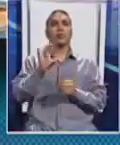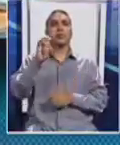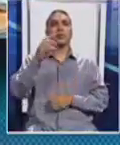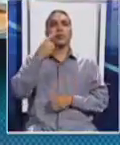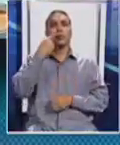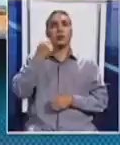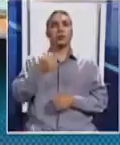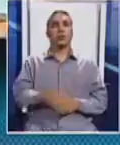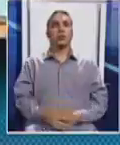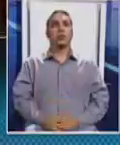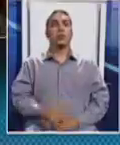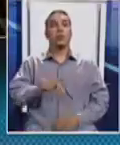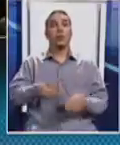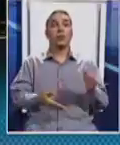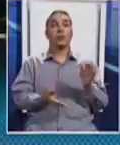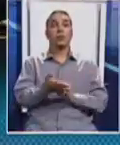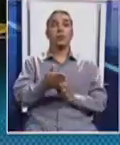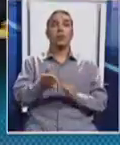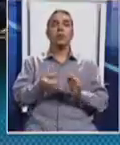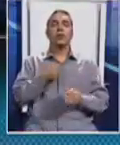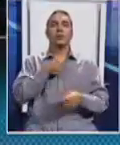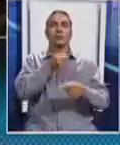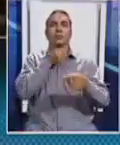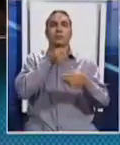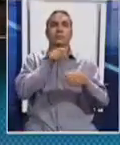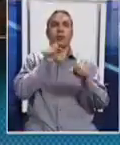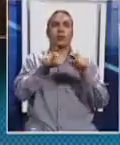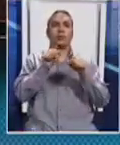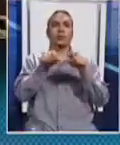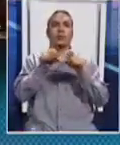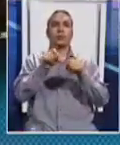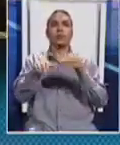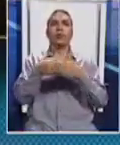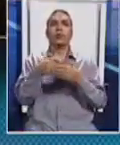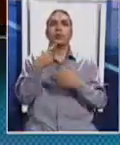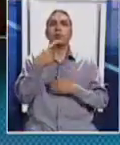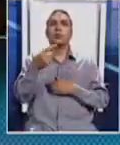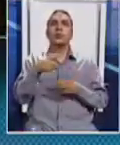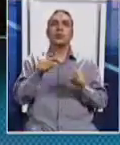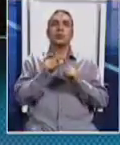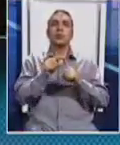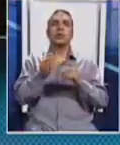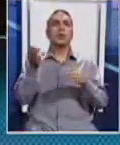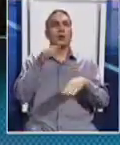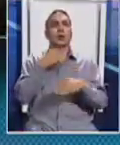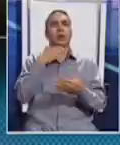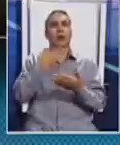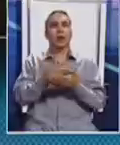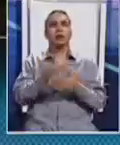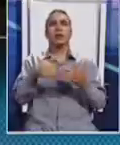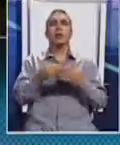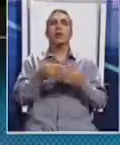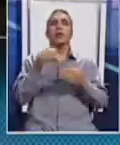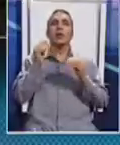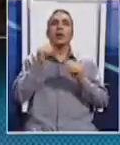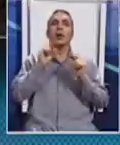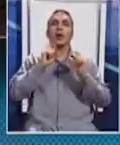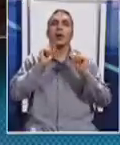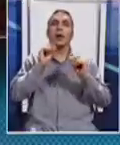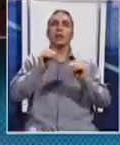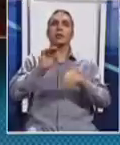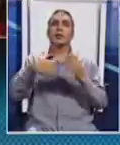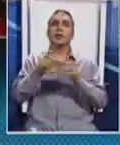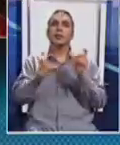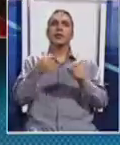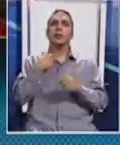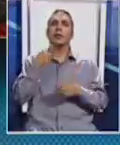masculina. A su salida fue abordado por los medios de comunicación, donde expresó palabras de gratitud, llamó a los ecuatorianos a votar